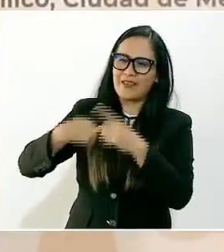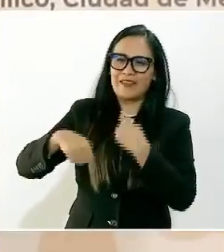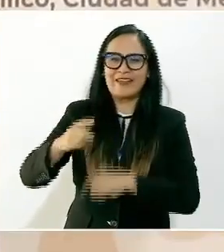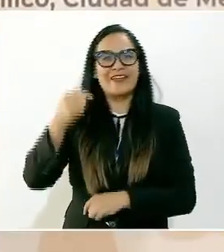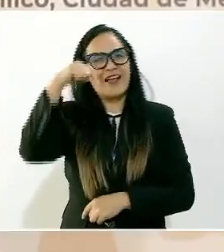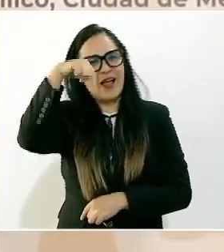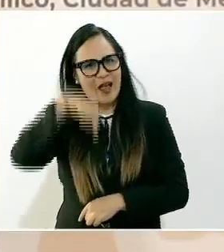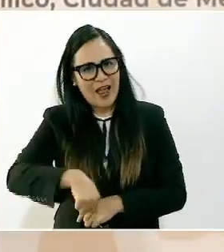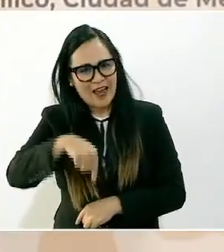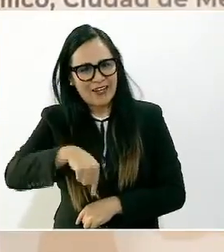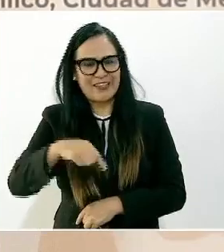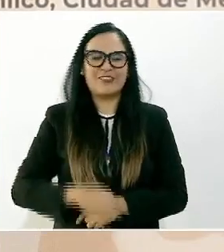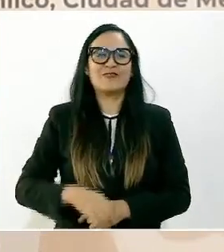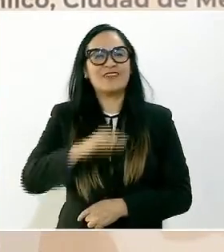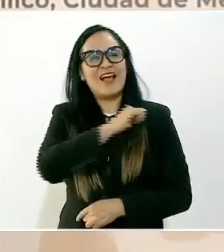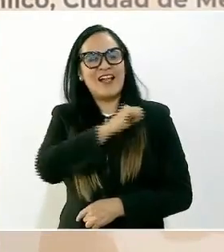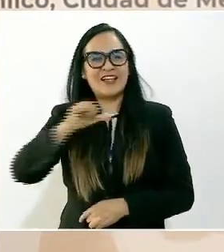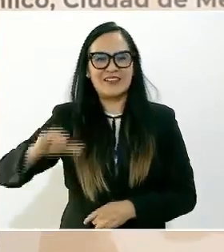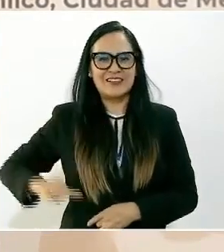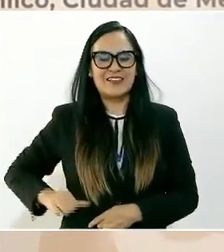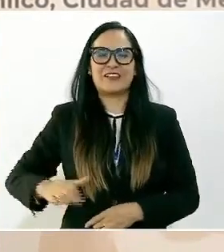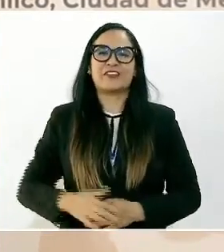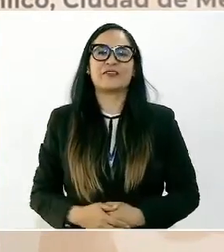en esta alcaldía,